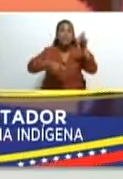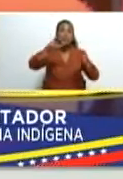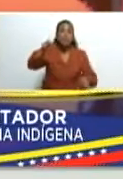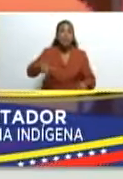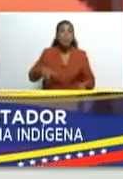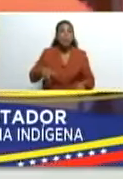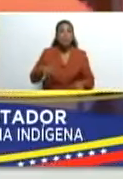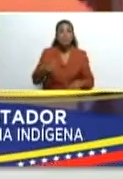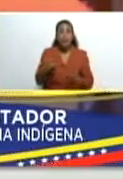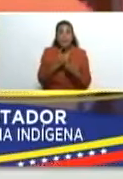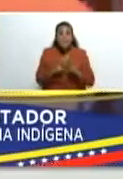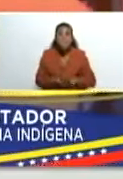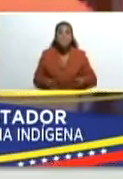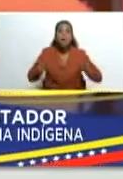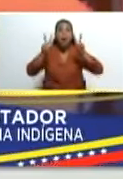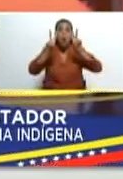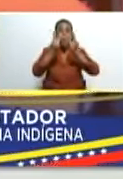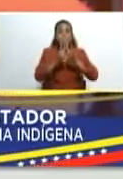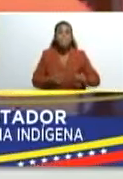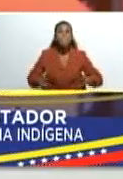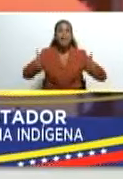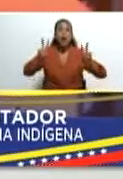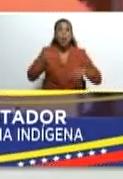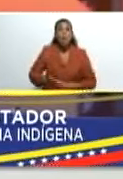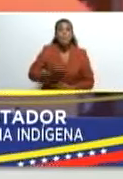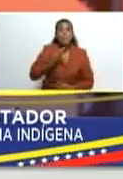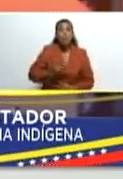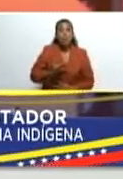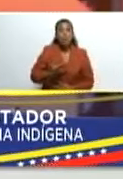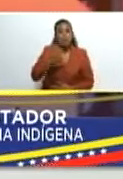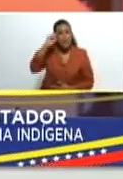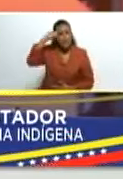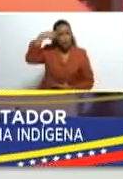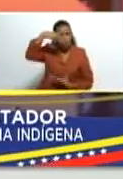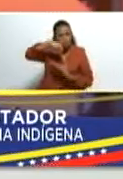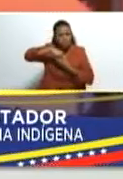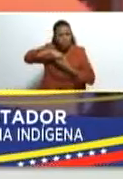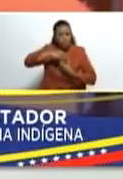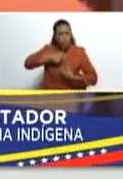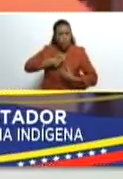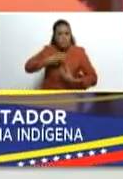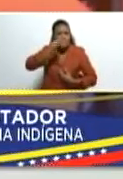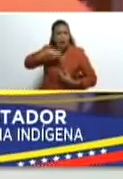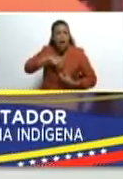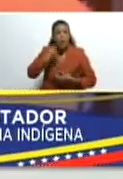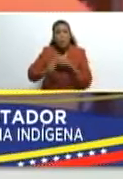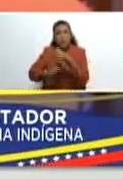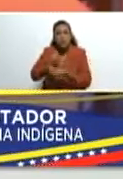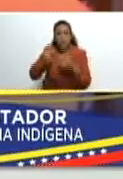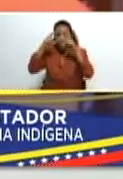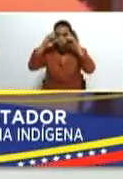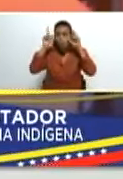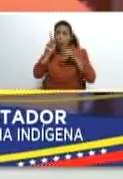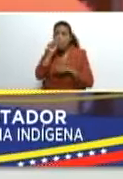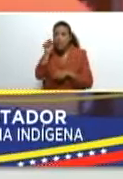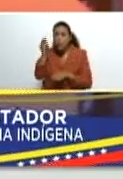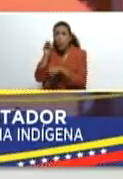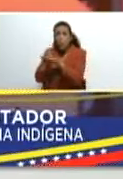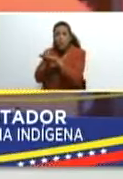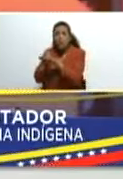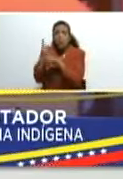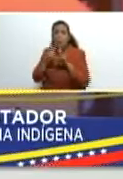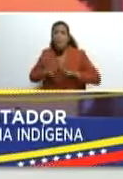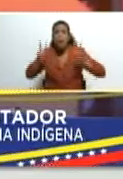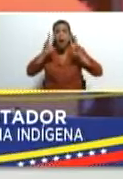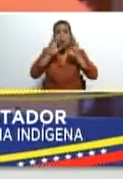siempre como preocupación tengo cómo hacemos más, Ernesto, para llevar estos valores a